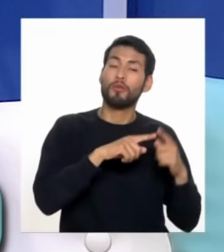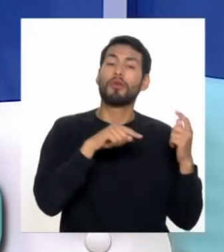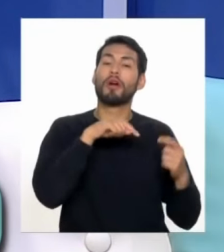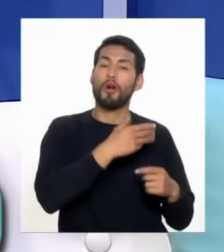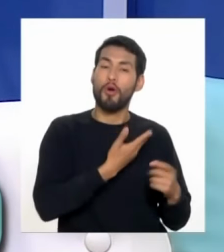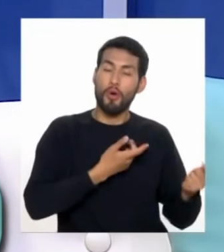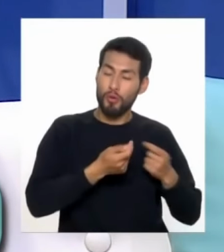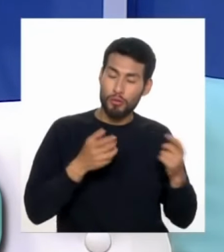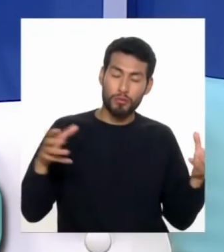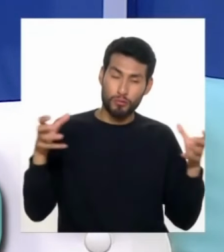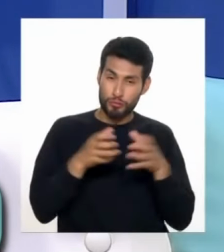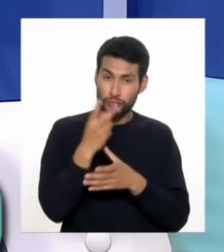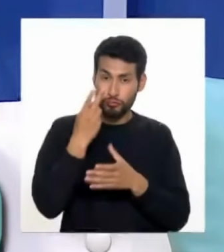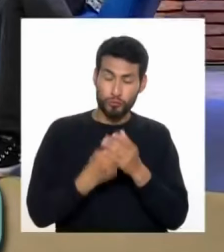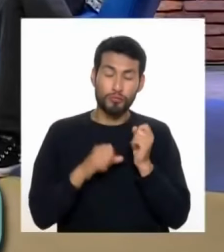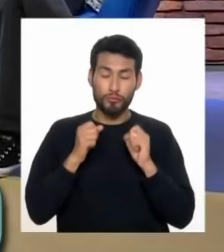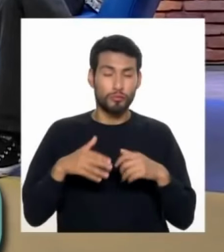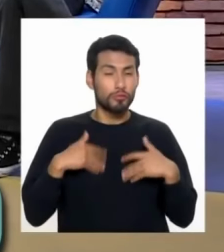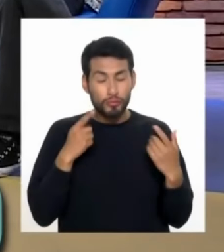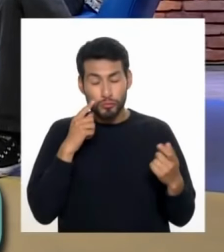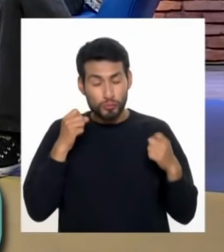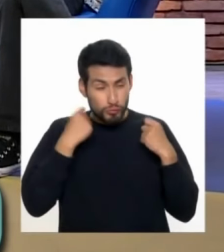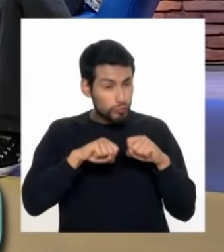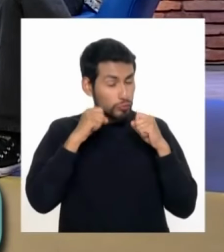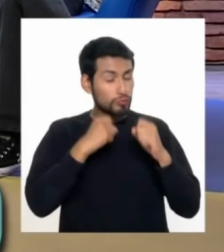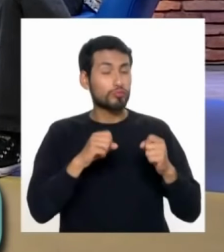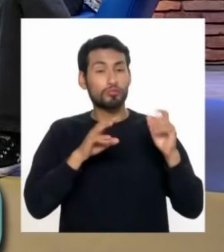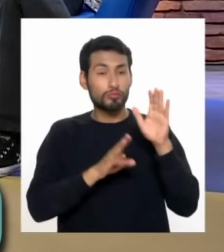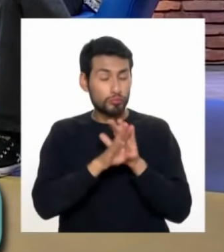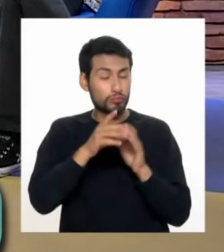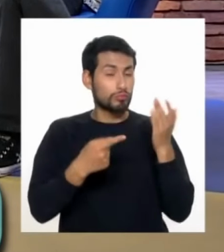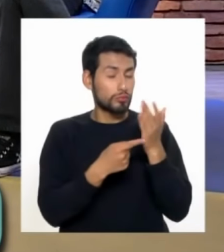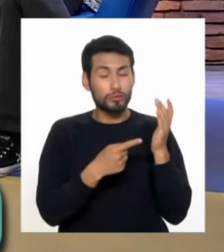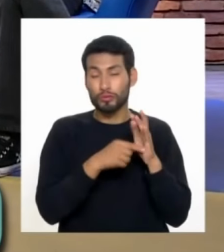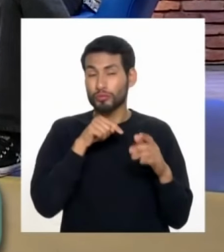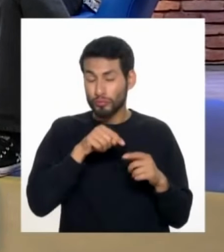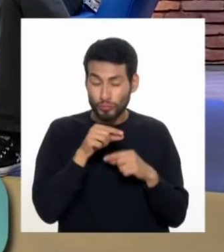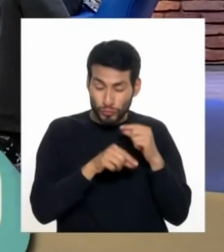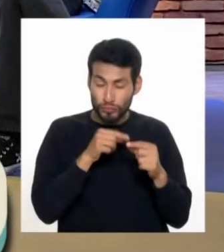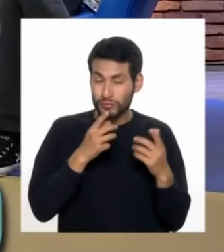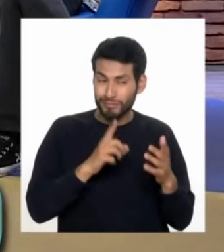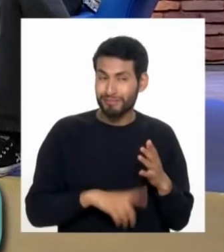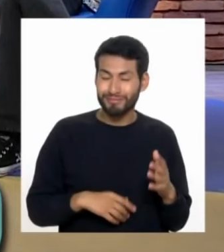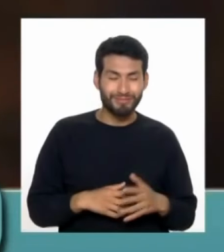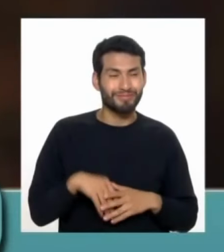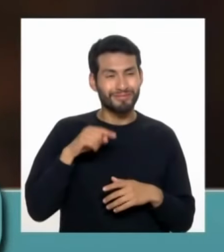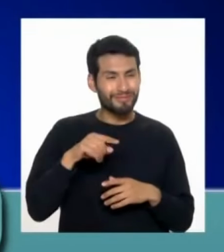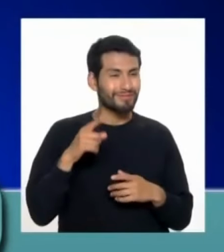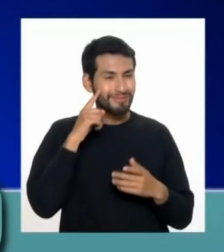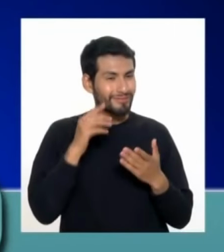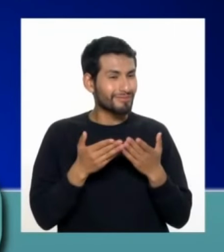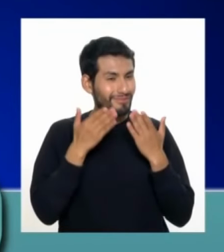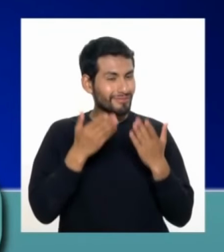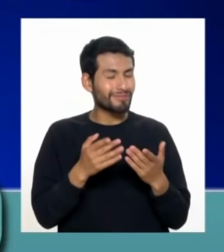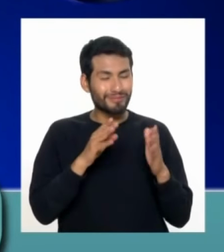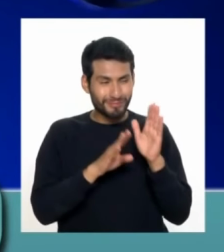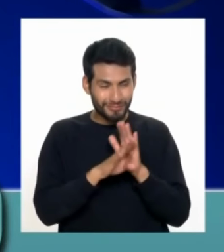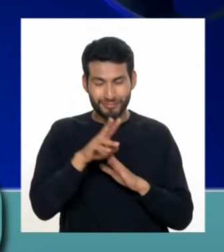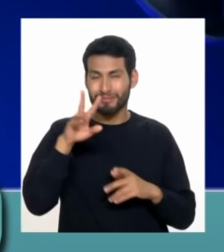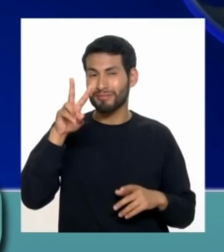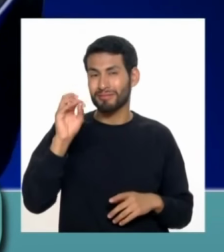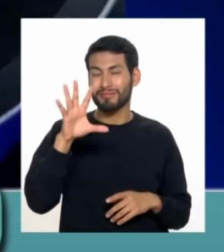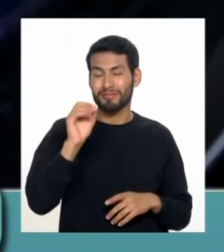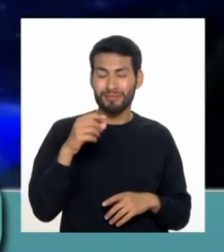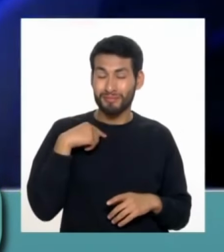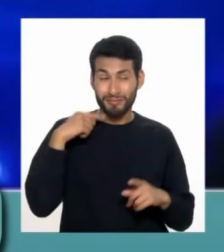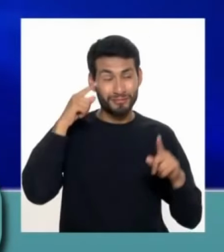digital, una planificación digital, para poder impulsar este desarrollo, ¿no? Que es una de las líneas justamente de toda esta propuesta de desarrollo a los 2050 que